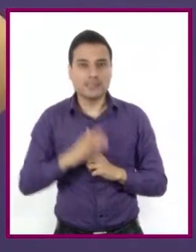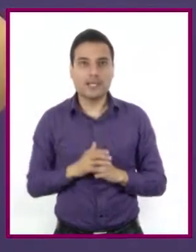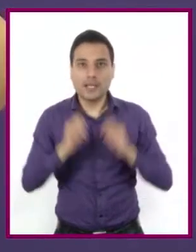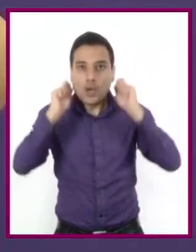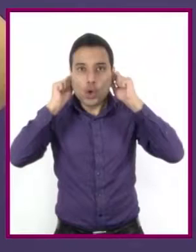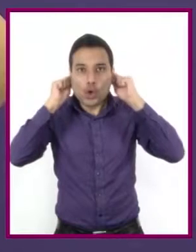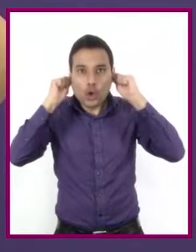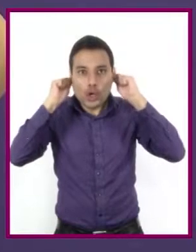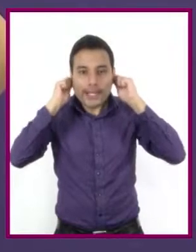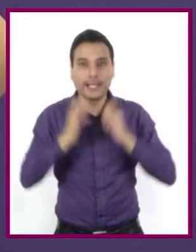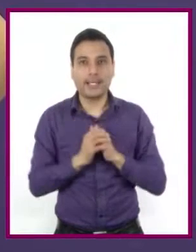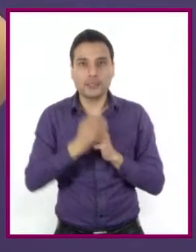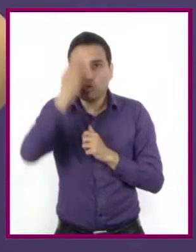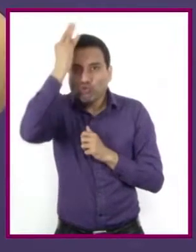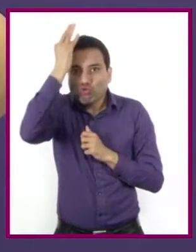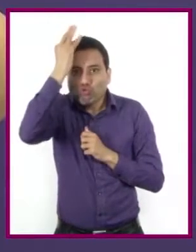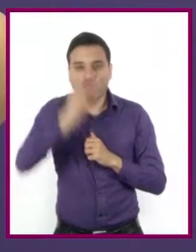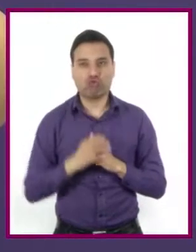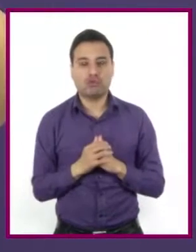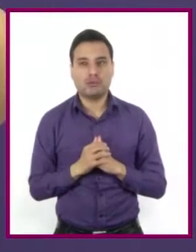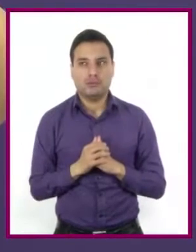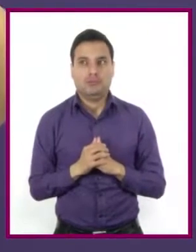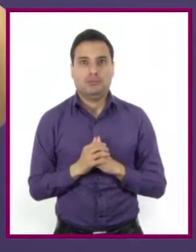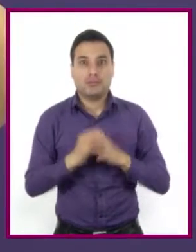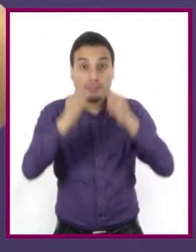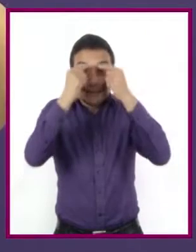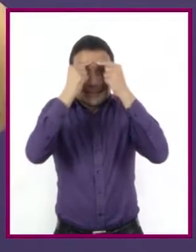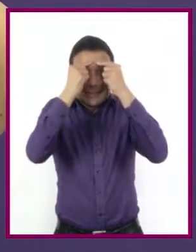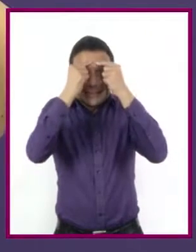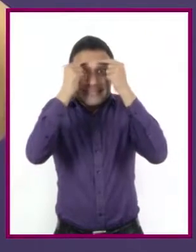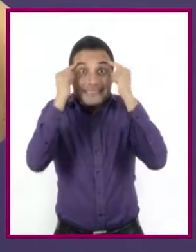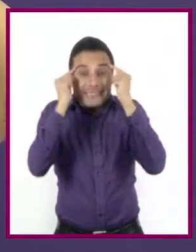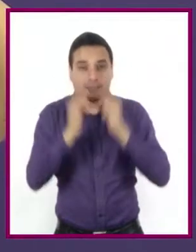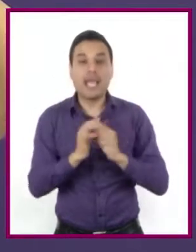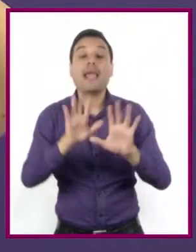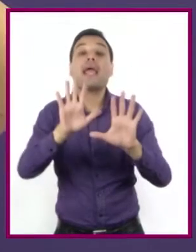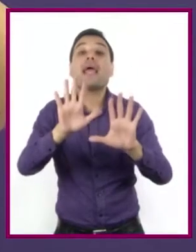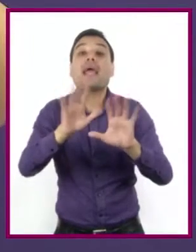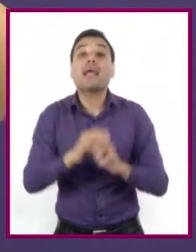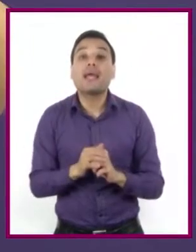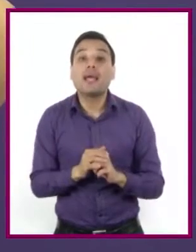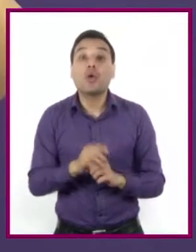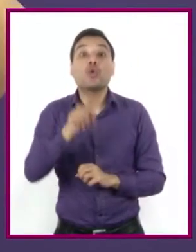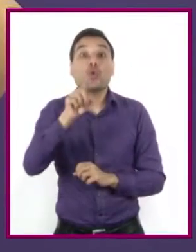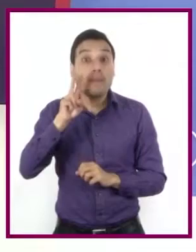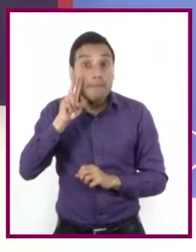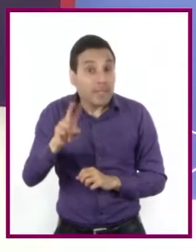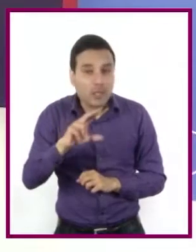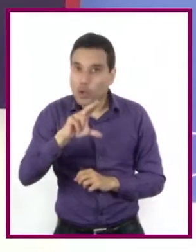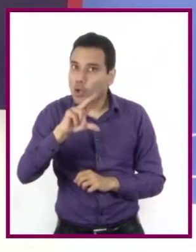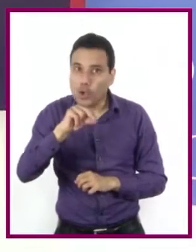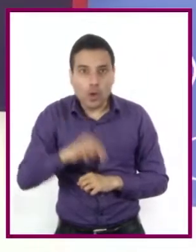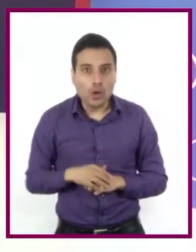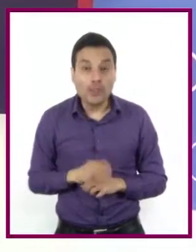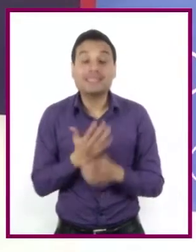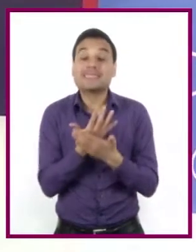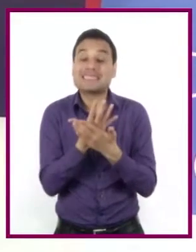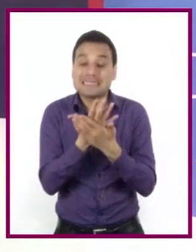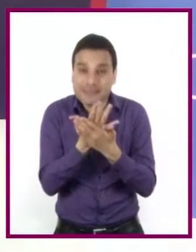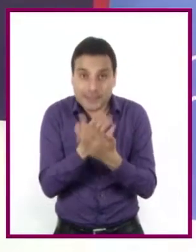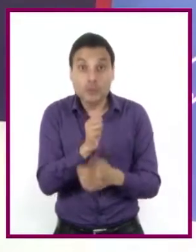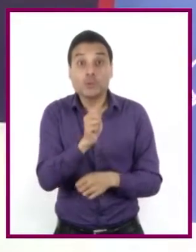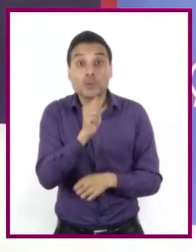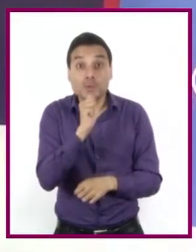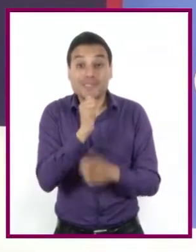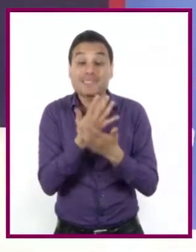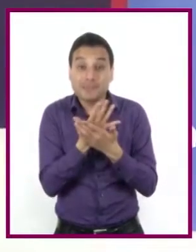orejas, el cabello, sus cejas. No debes mirar. Todavía nuestra obra